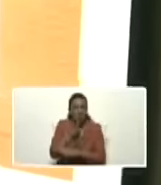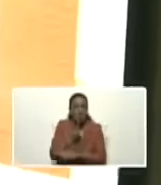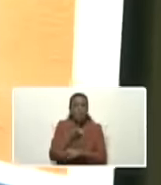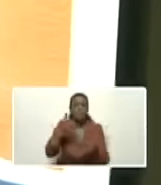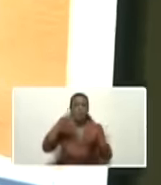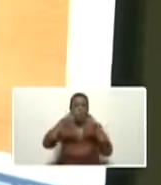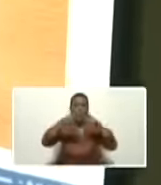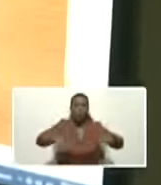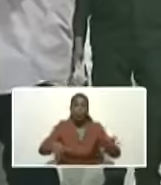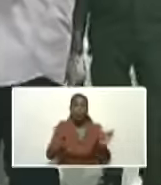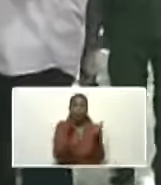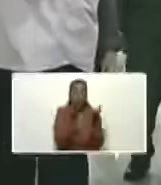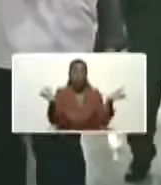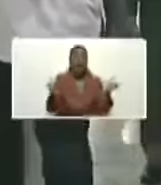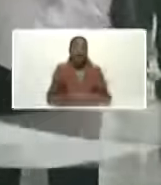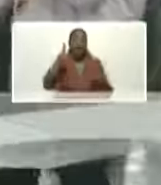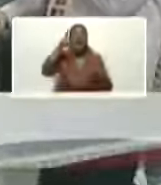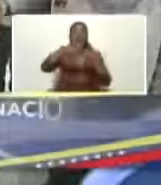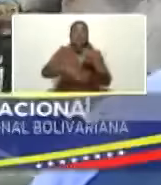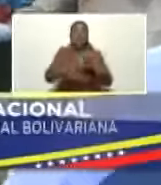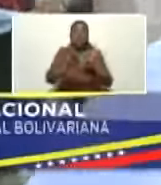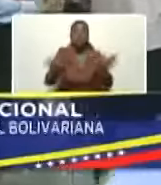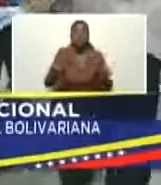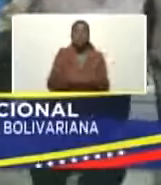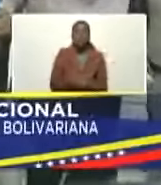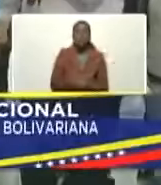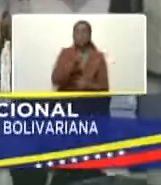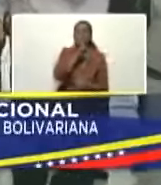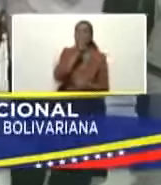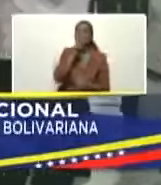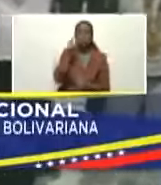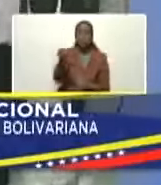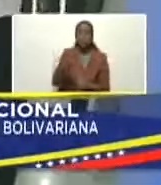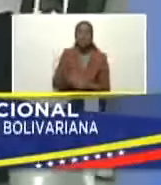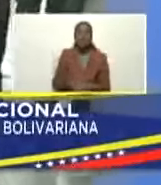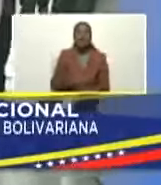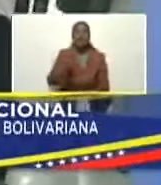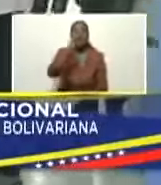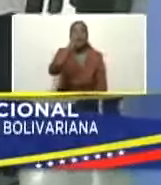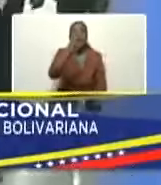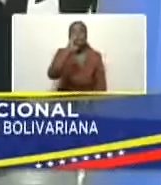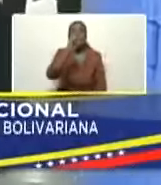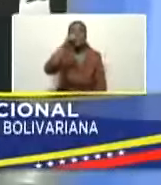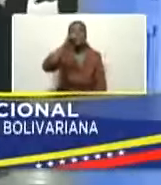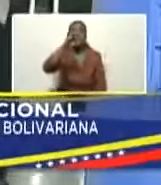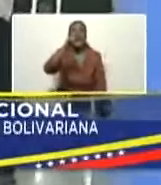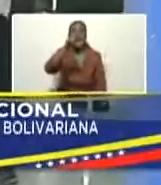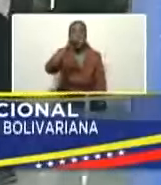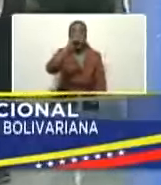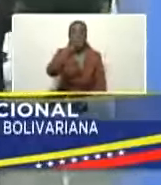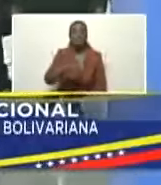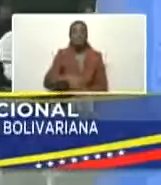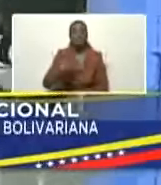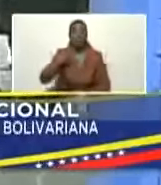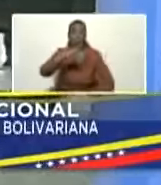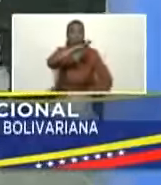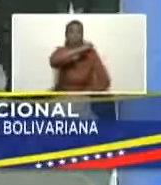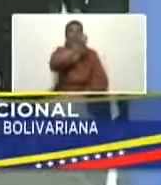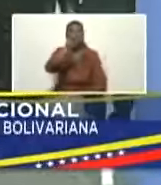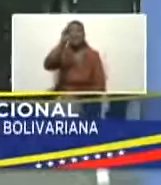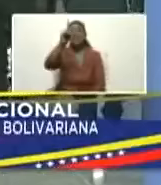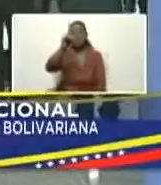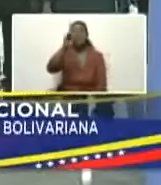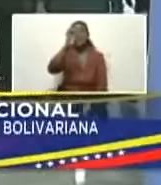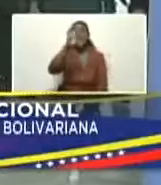para entregarle a esta universidad. ¿Cómo te llamas tú? ¿Tú te has presentado? Dixeli Mundaraín. Dixeli Mundaraín. Decana de este núcleo.